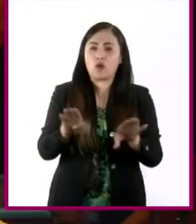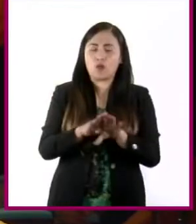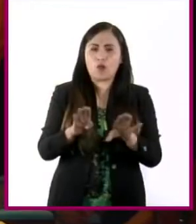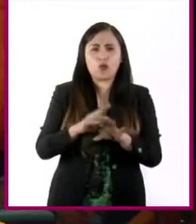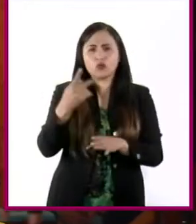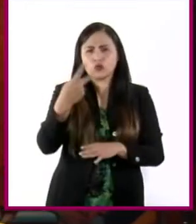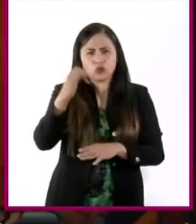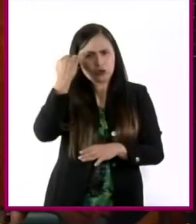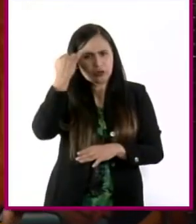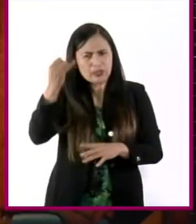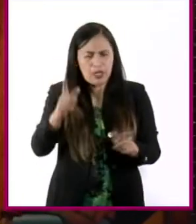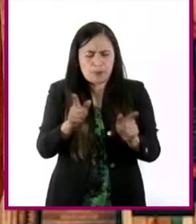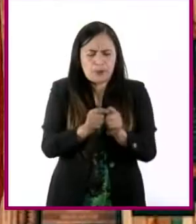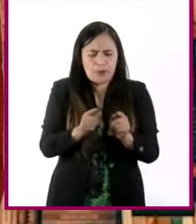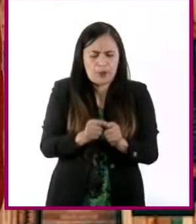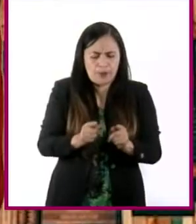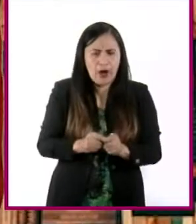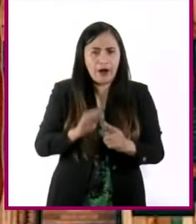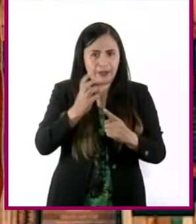ideas resumidas.